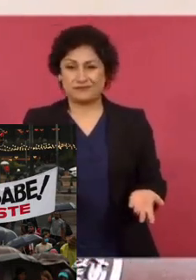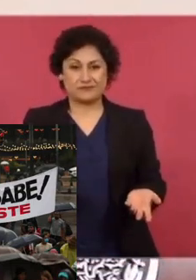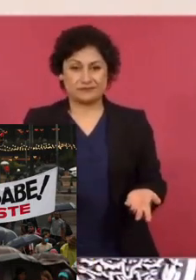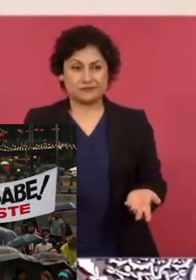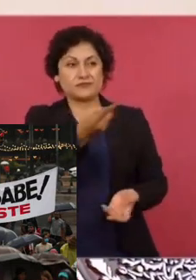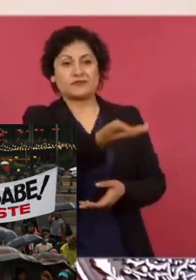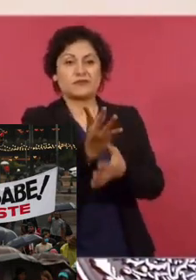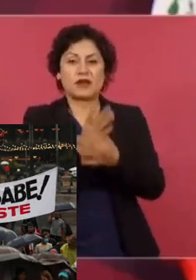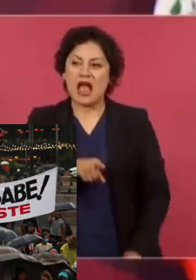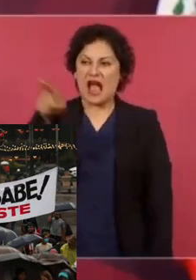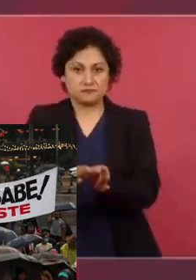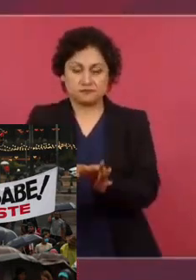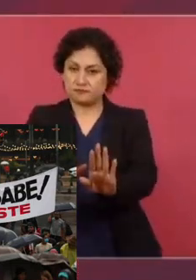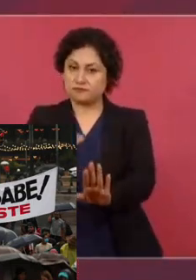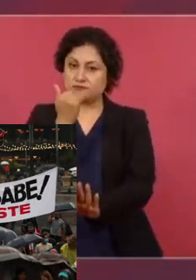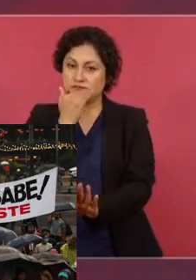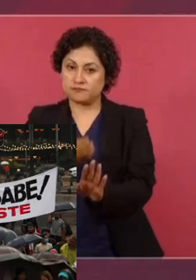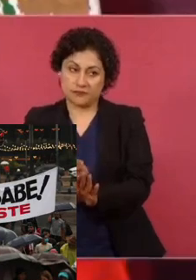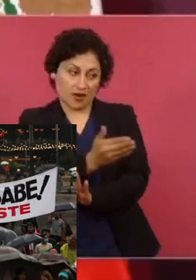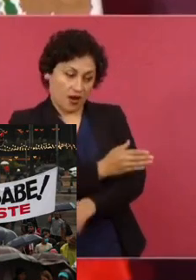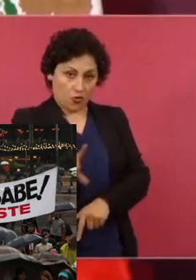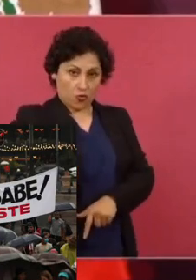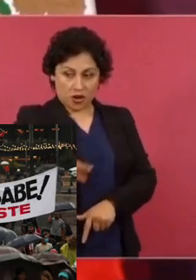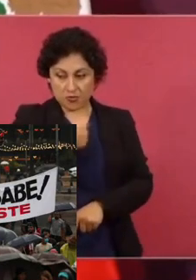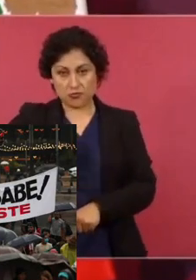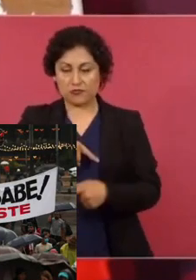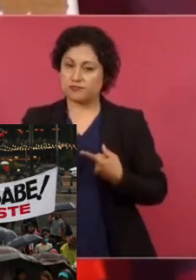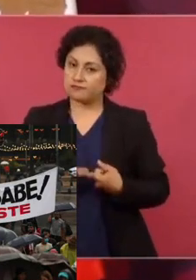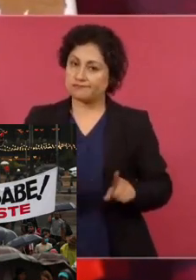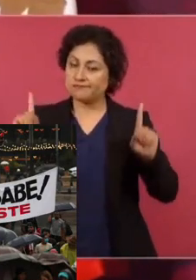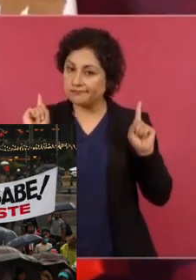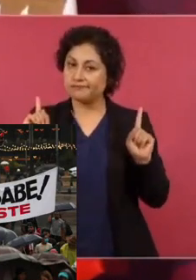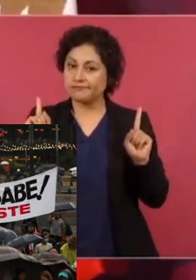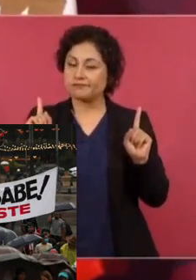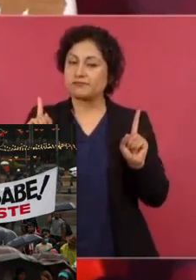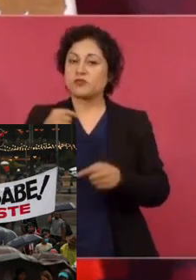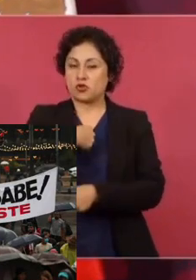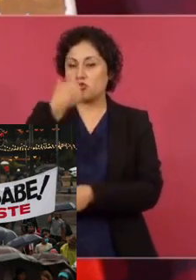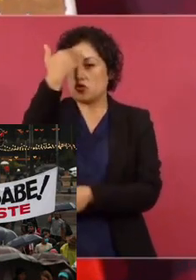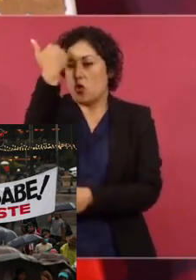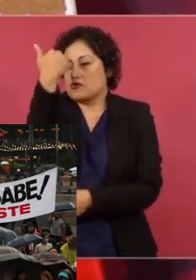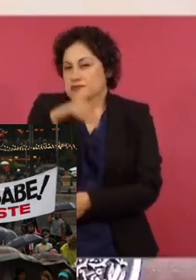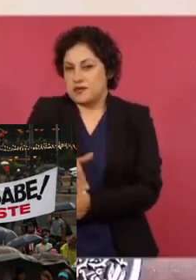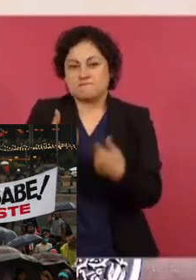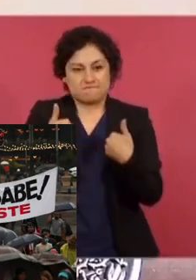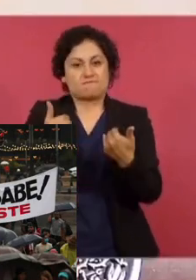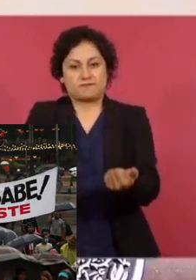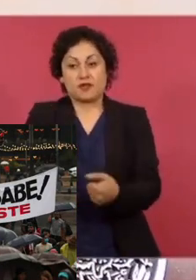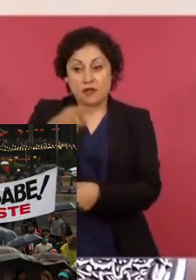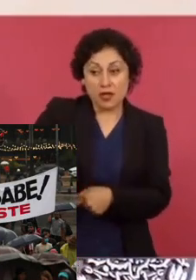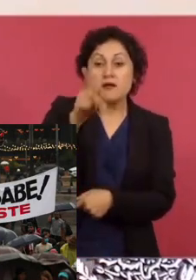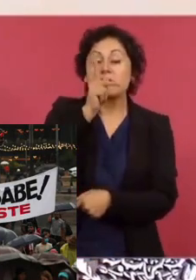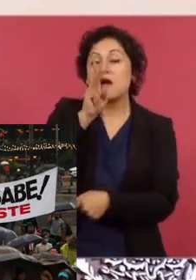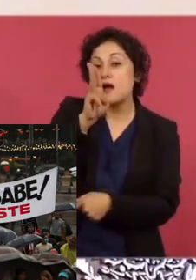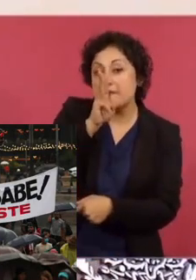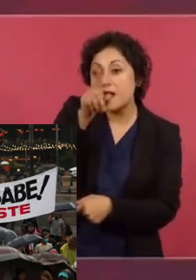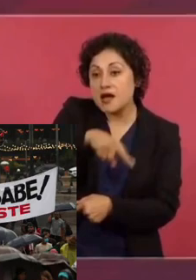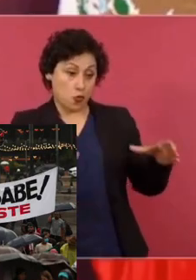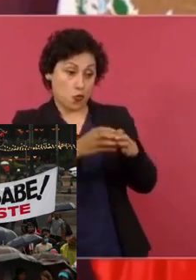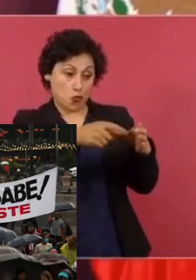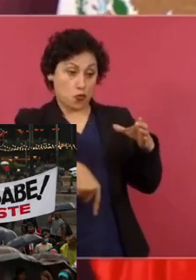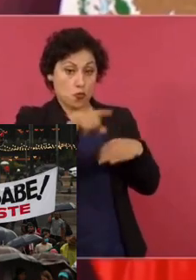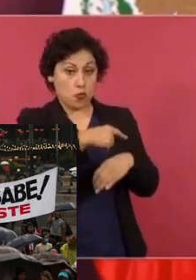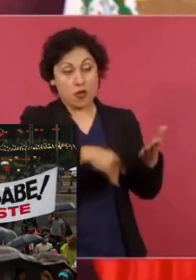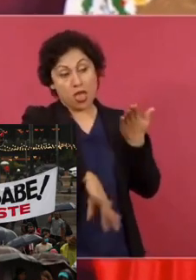Estado y fue el ejército. Estoy también muy consciente que no por los padres, pero sí nuestros